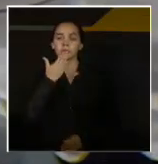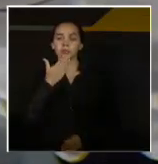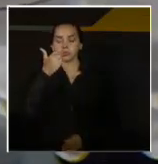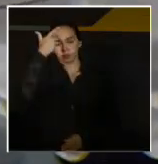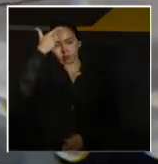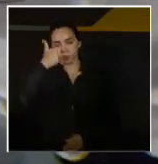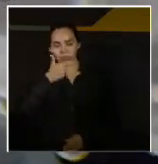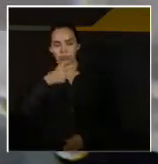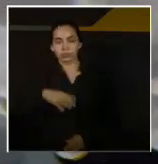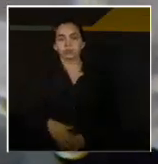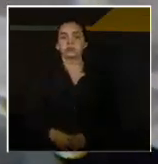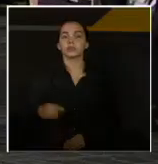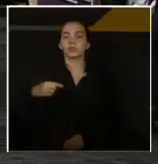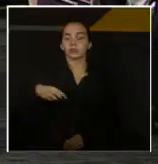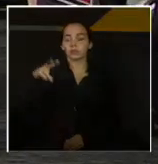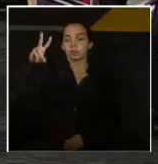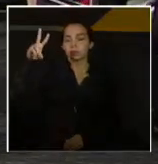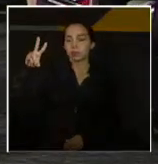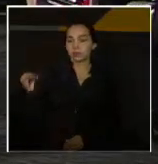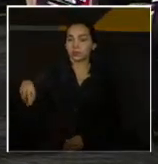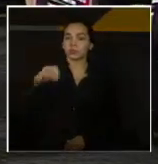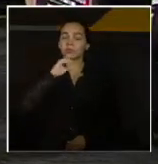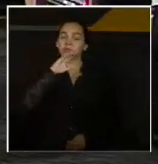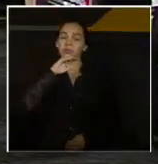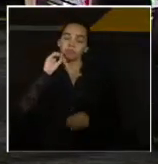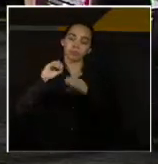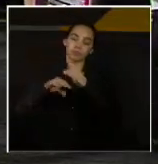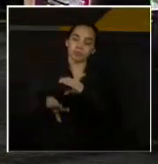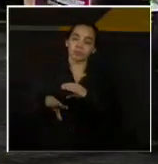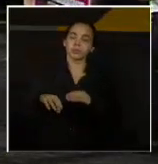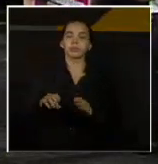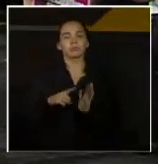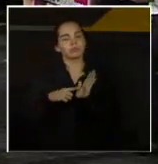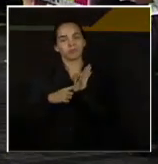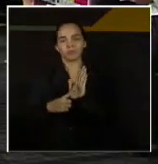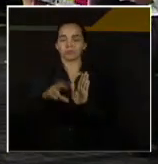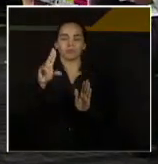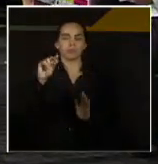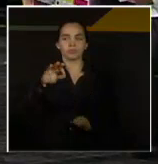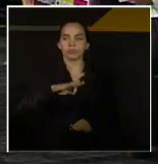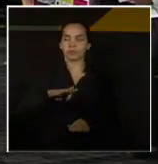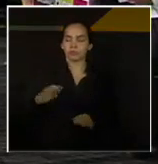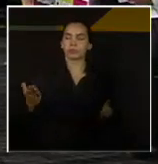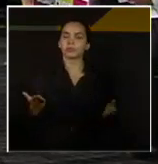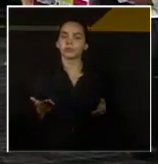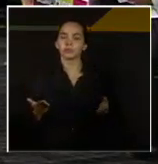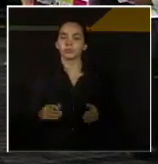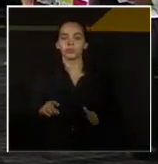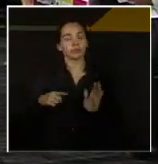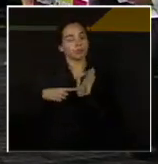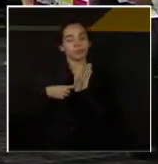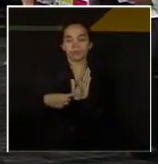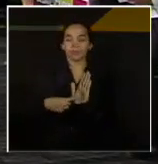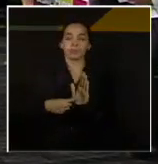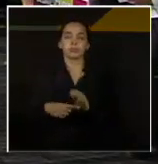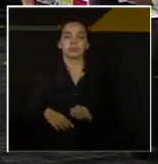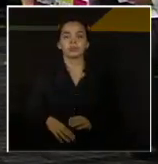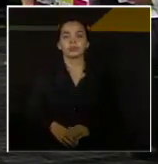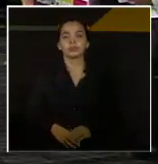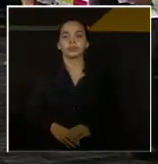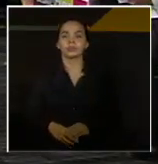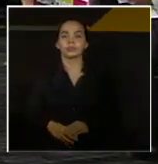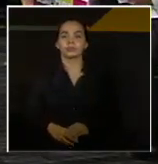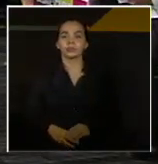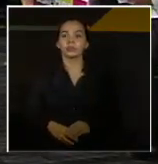una realidad que la corrupción y la impunidad es un freno a la productividad, es un freno a